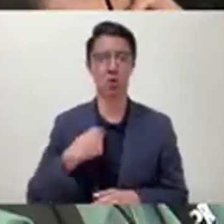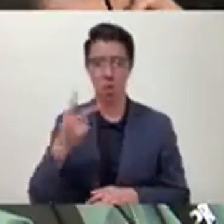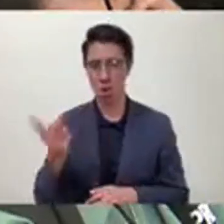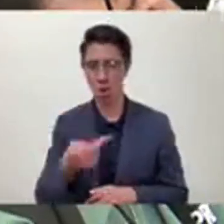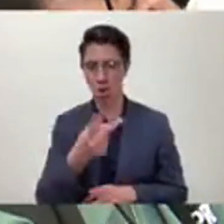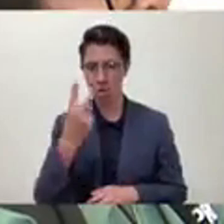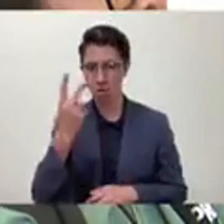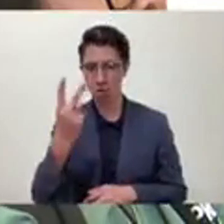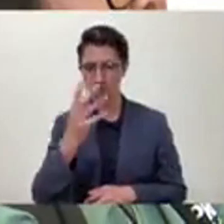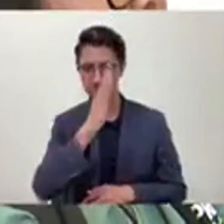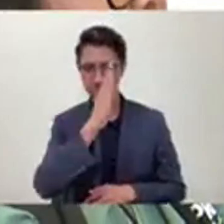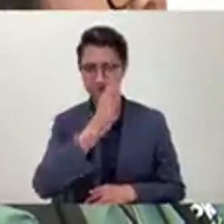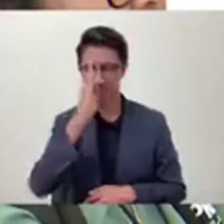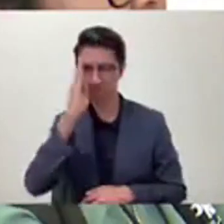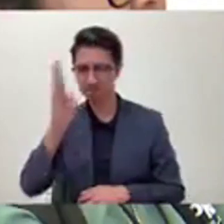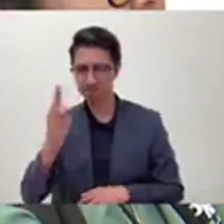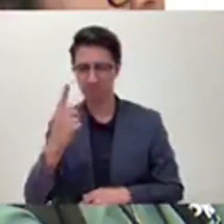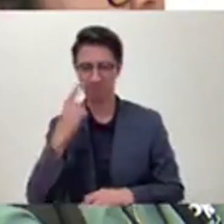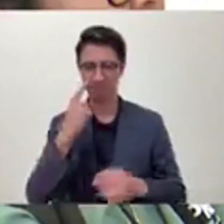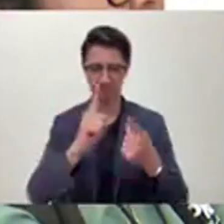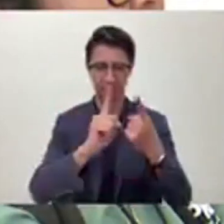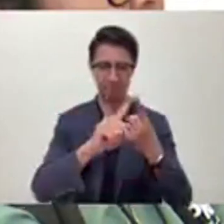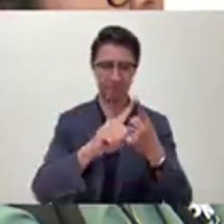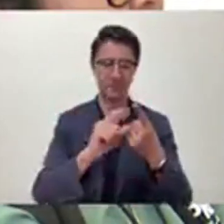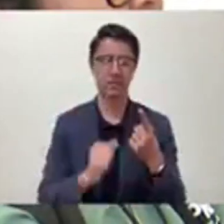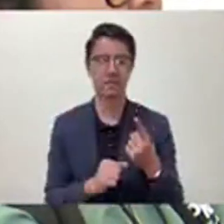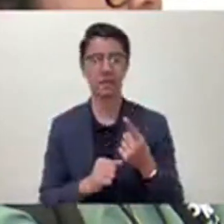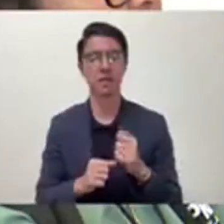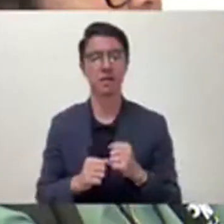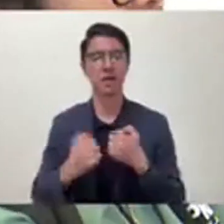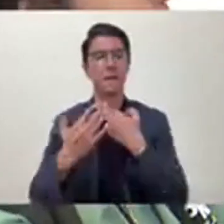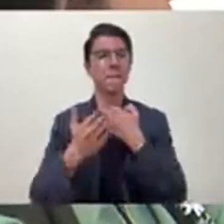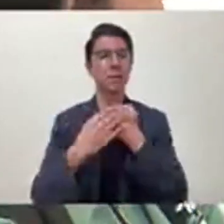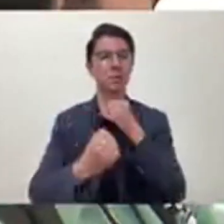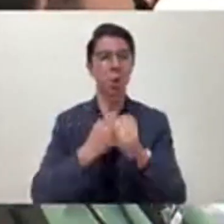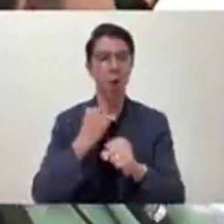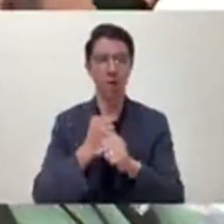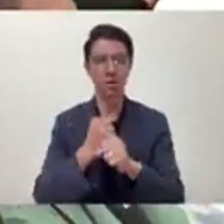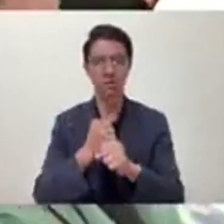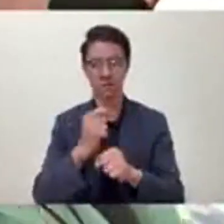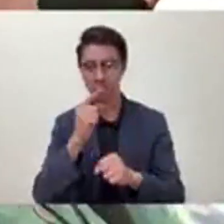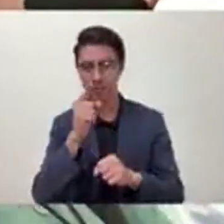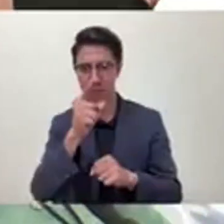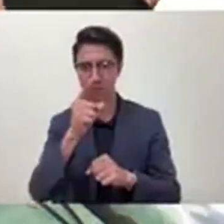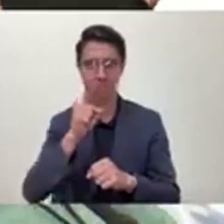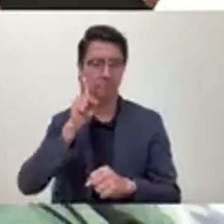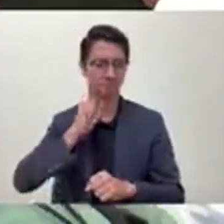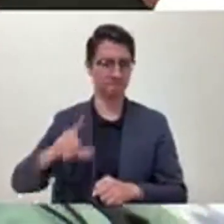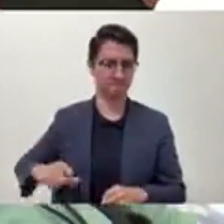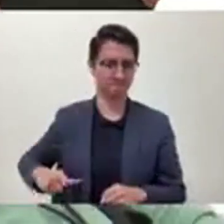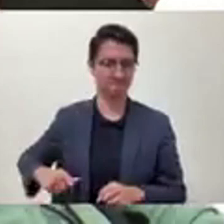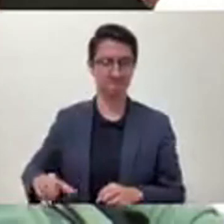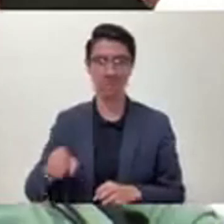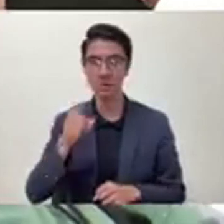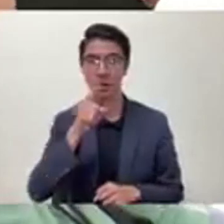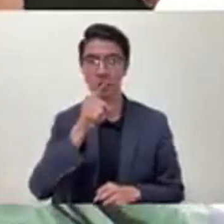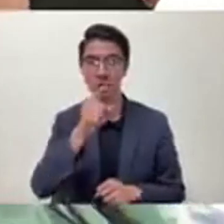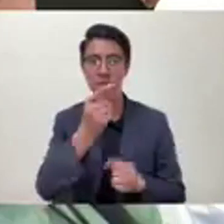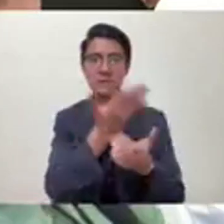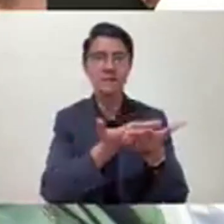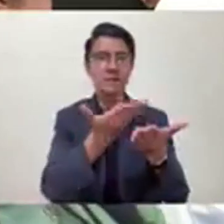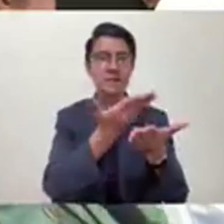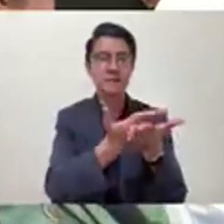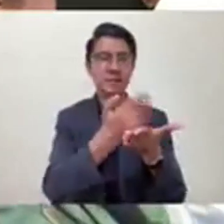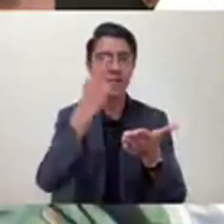próximo año usted va a plantear que haya recurso para el poder judicial específicamente para capacitación